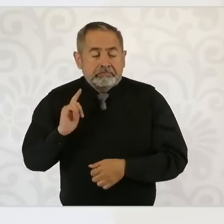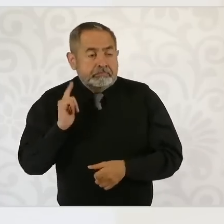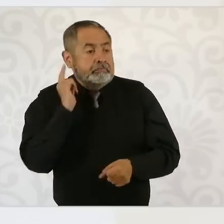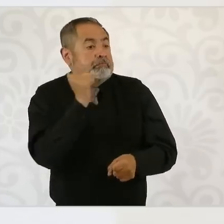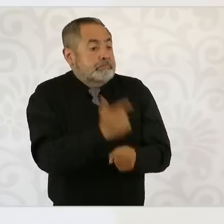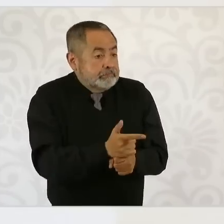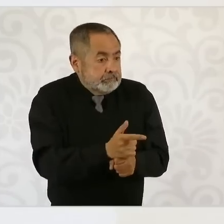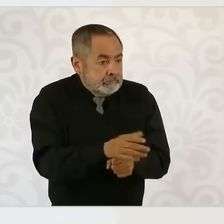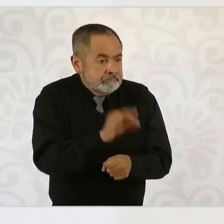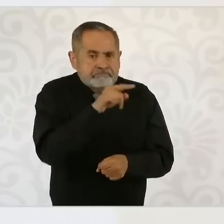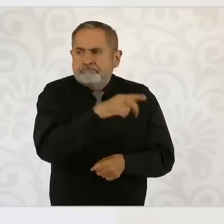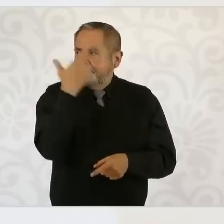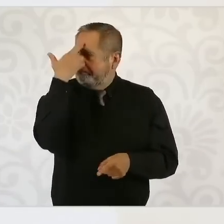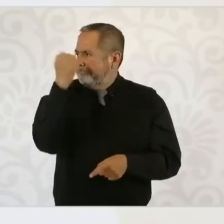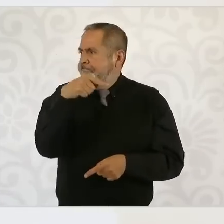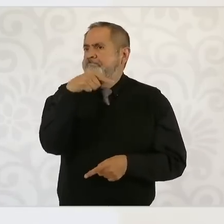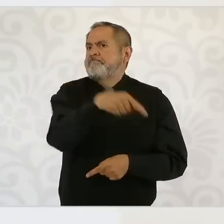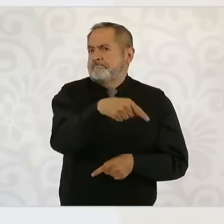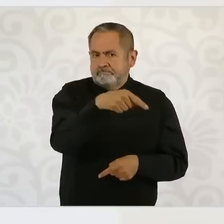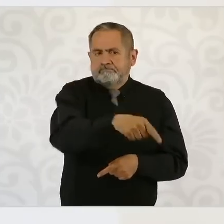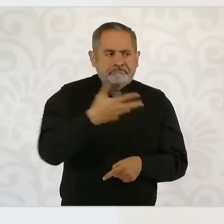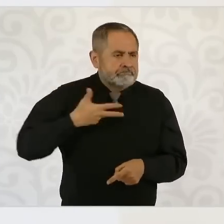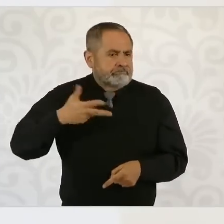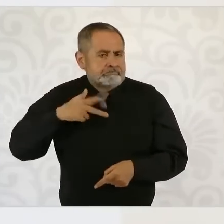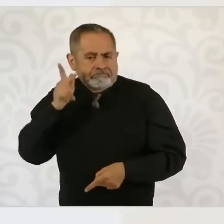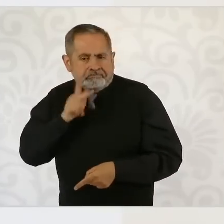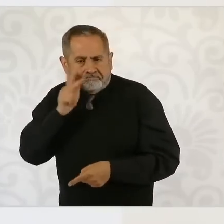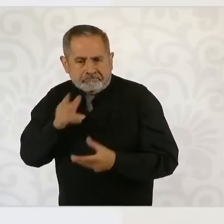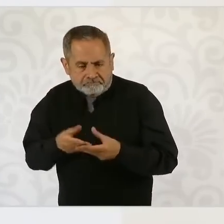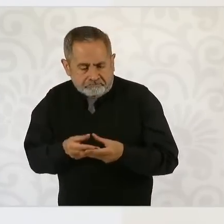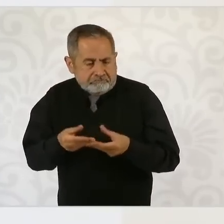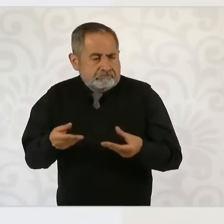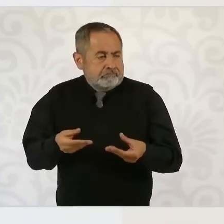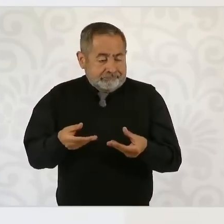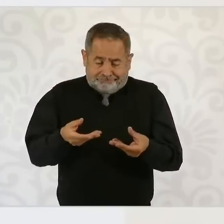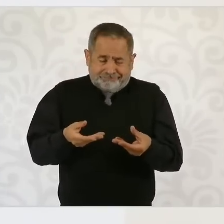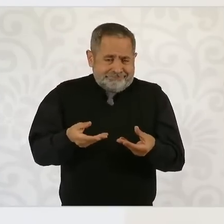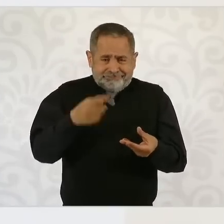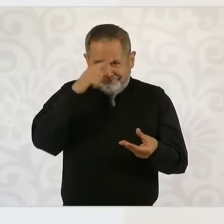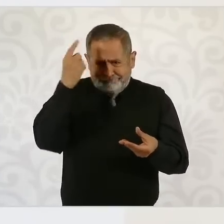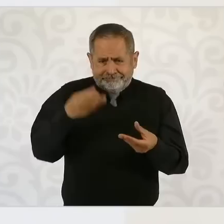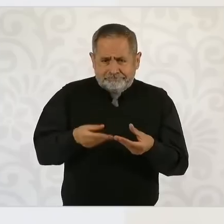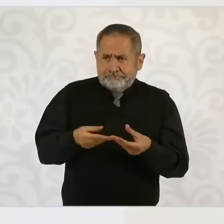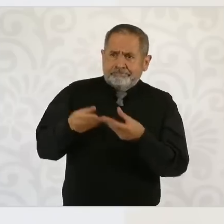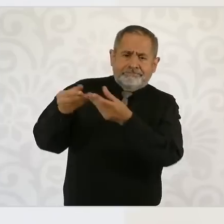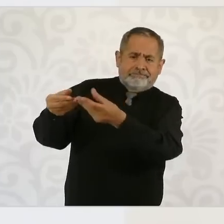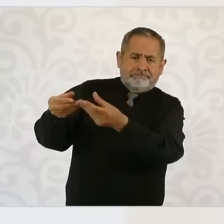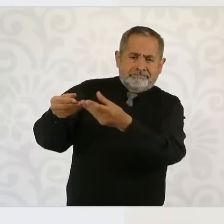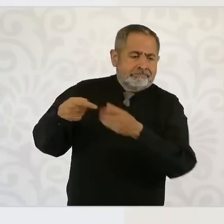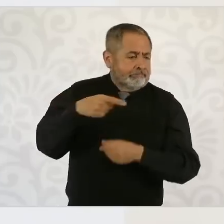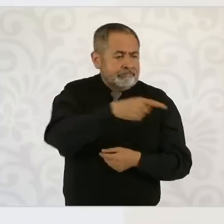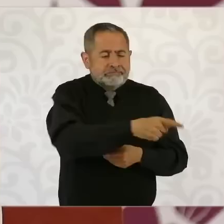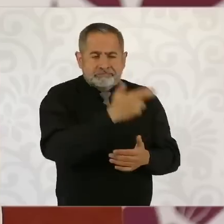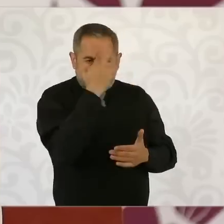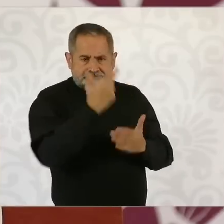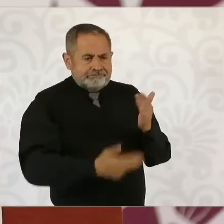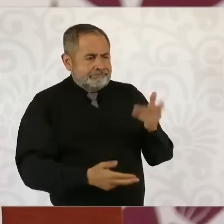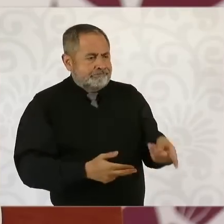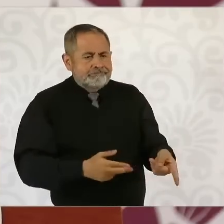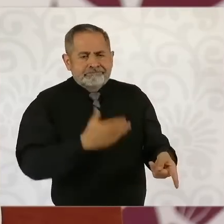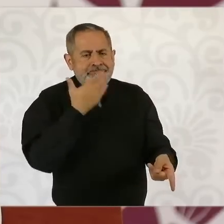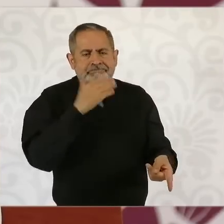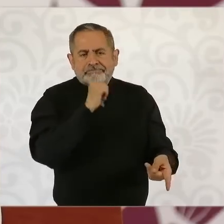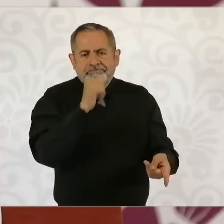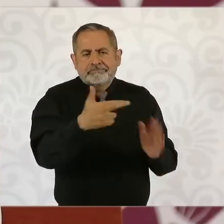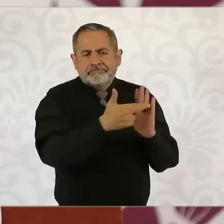sí, con elementos suficientes, pues significaría que estarían violando